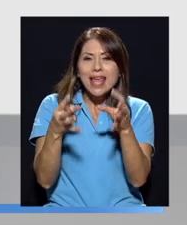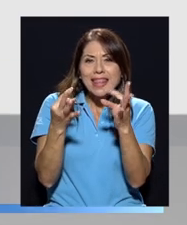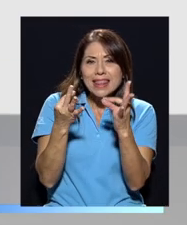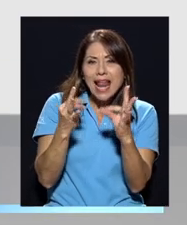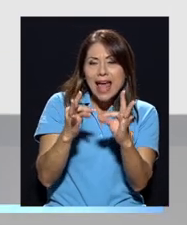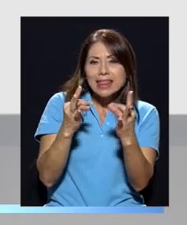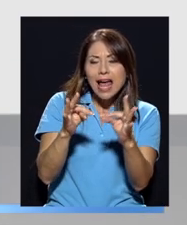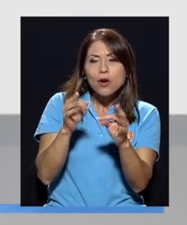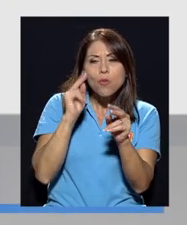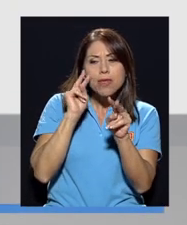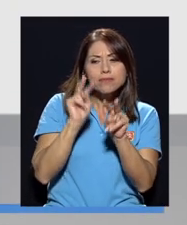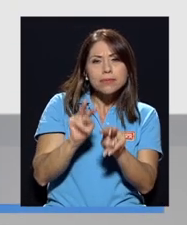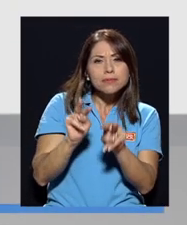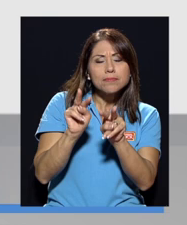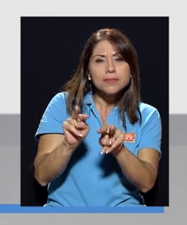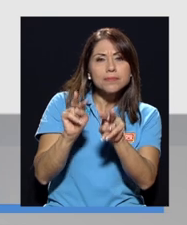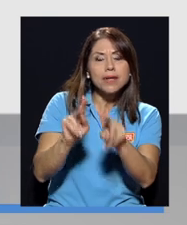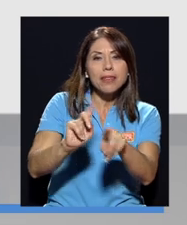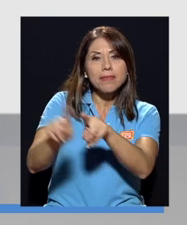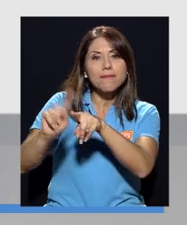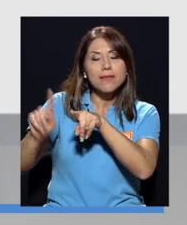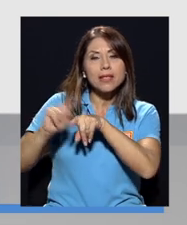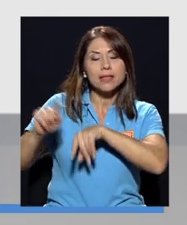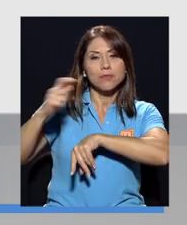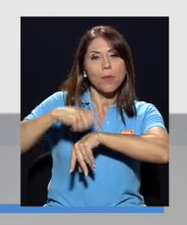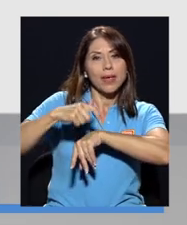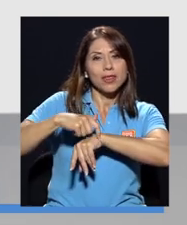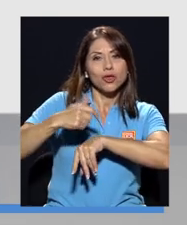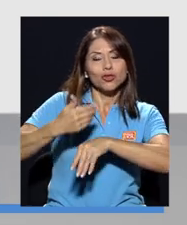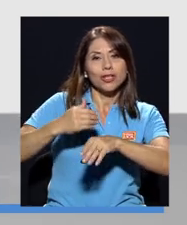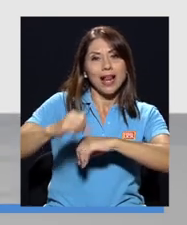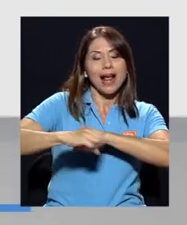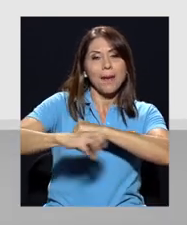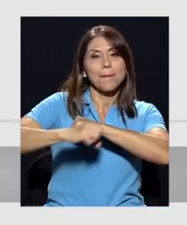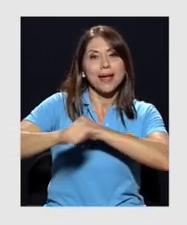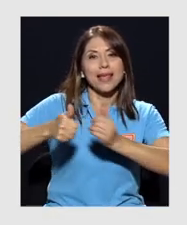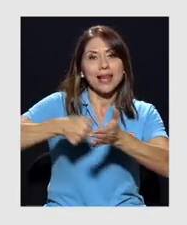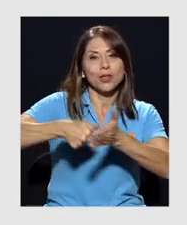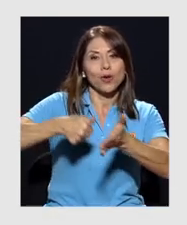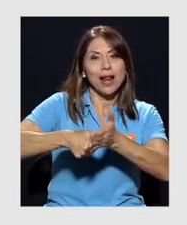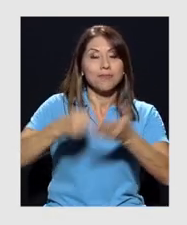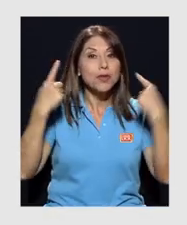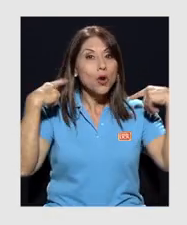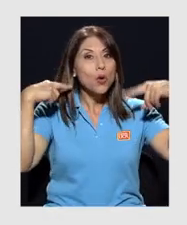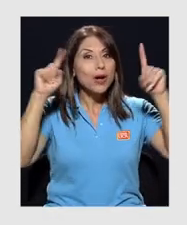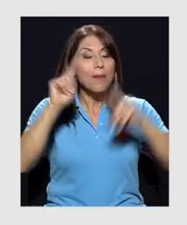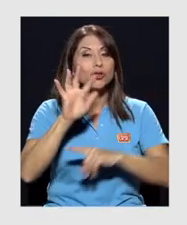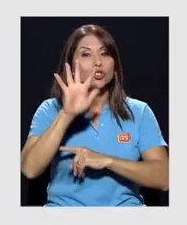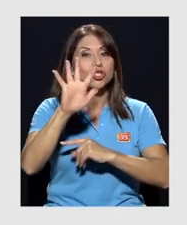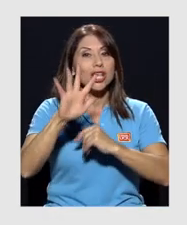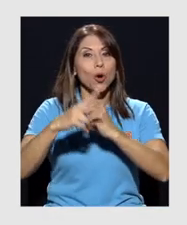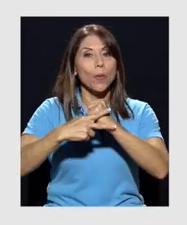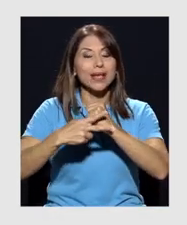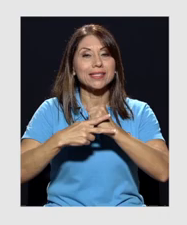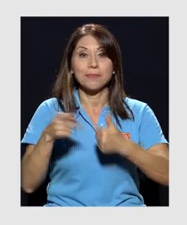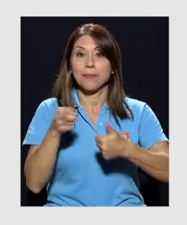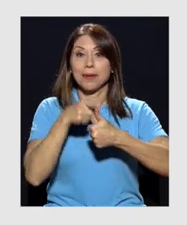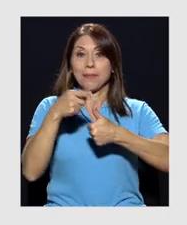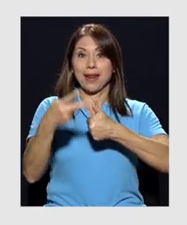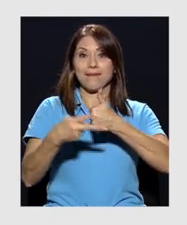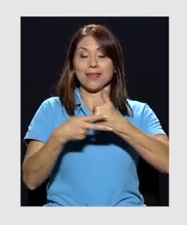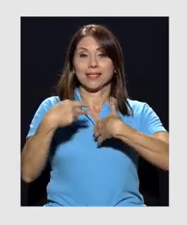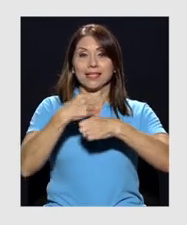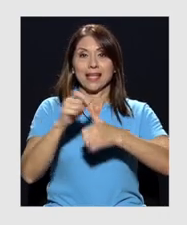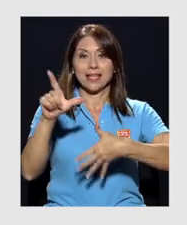por diferentes momentos de la campaña electoral y esto lo logramos hacer cinco veces esto es la primera vez que se hace en américa latina'